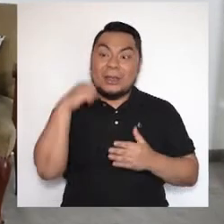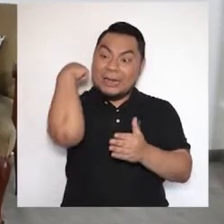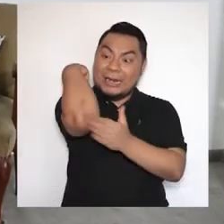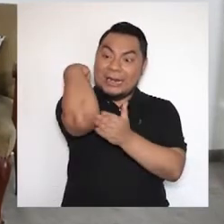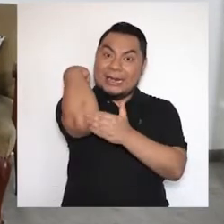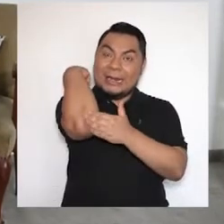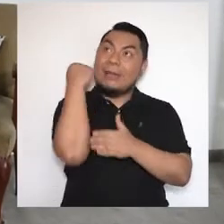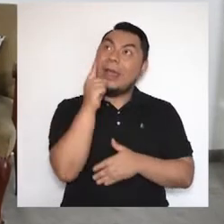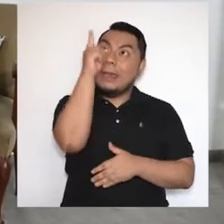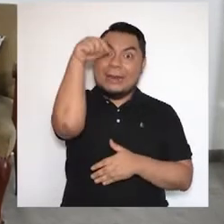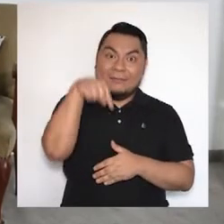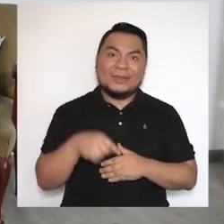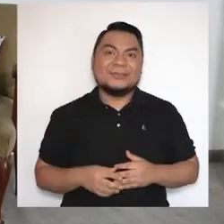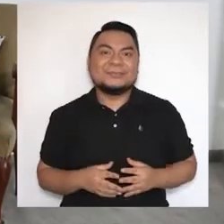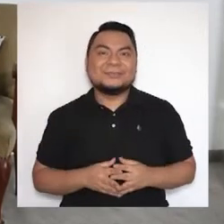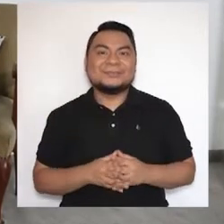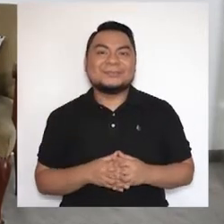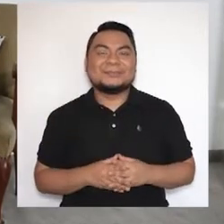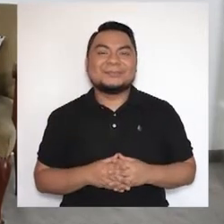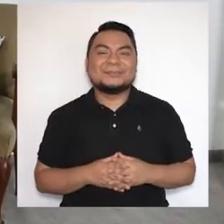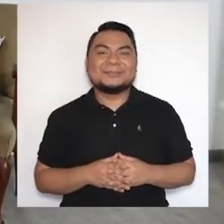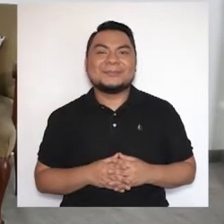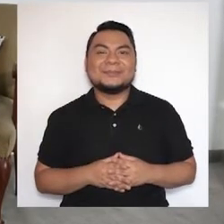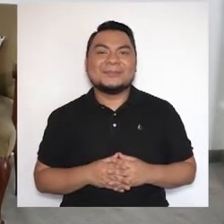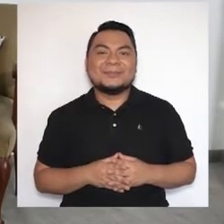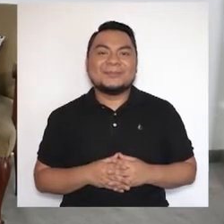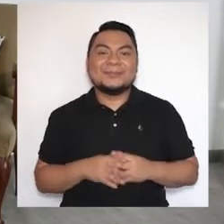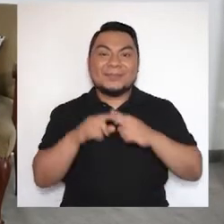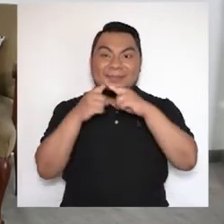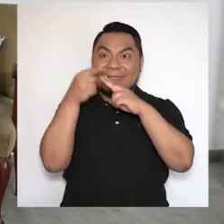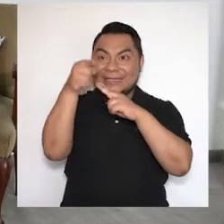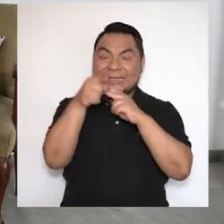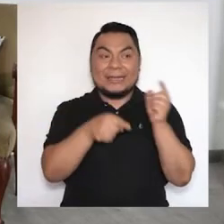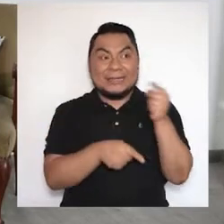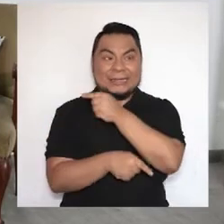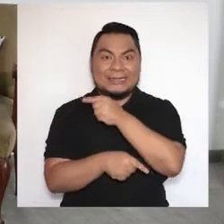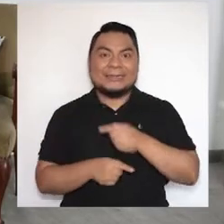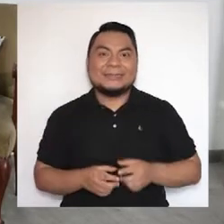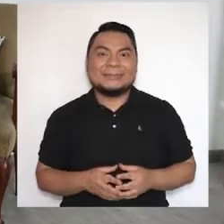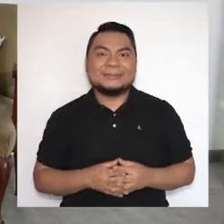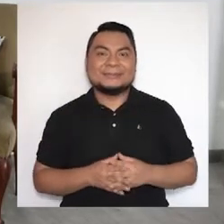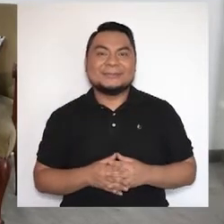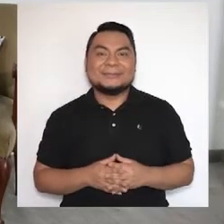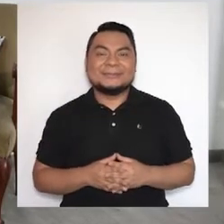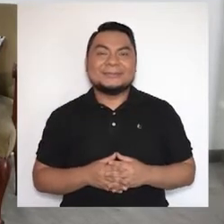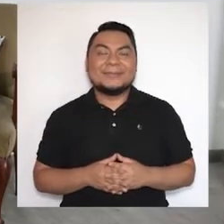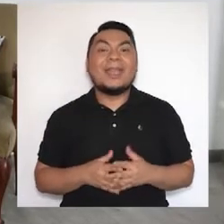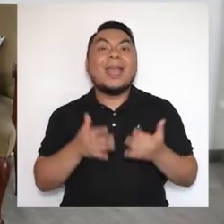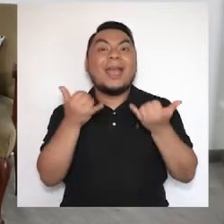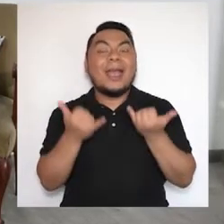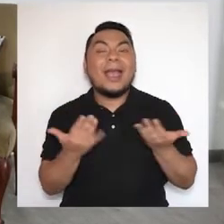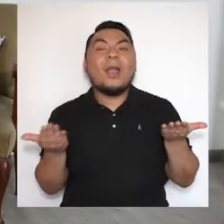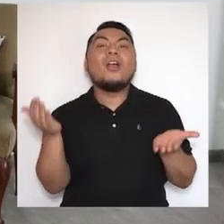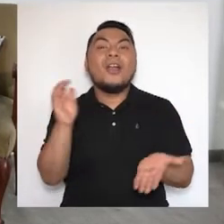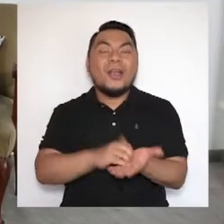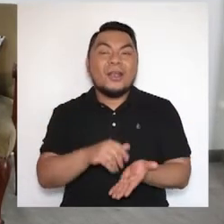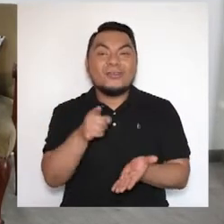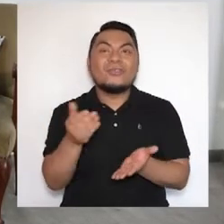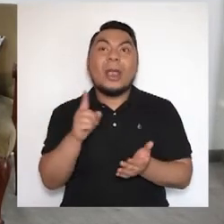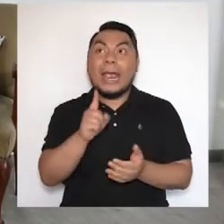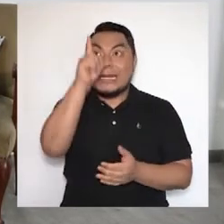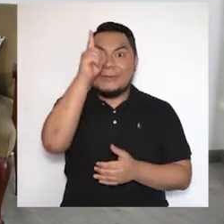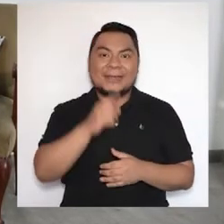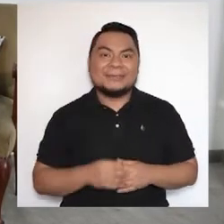arriba a abajo. Desde aquí hasta el otro lado. Y ahora, nuevamente, me voy